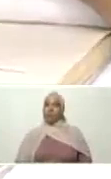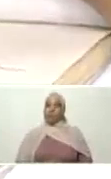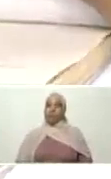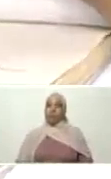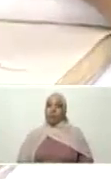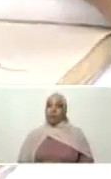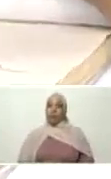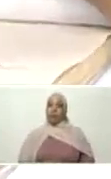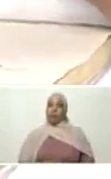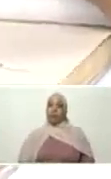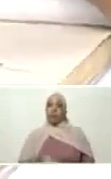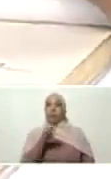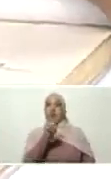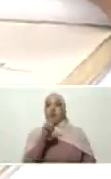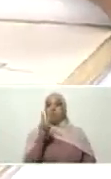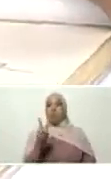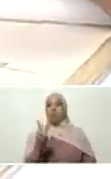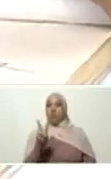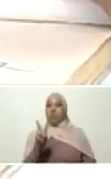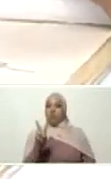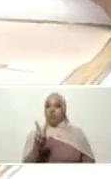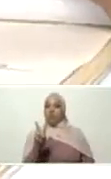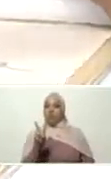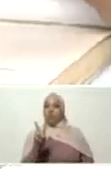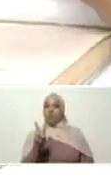De 2022.